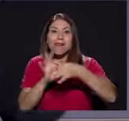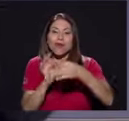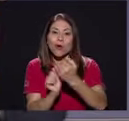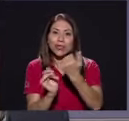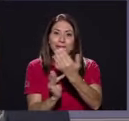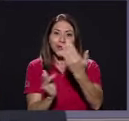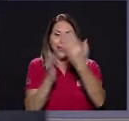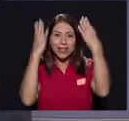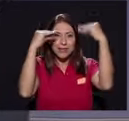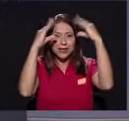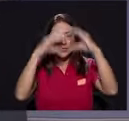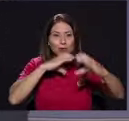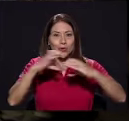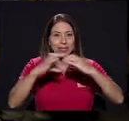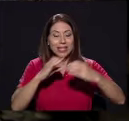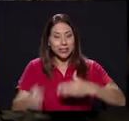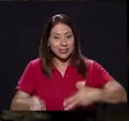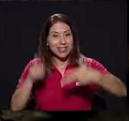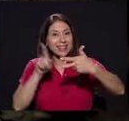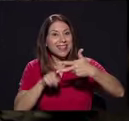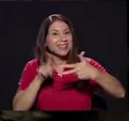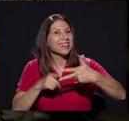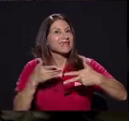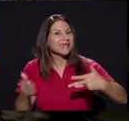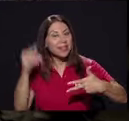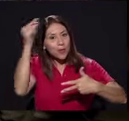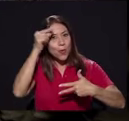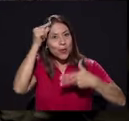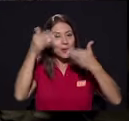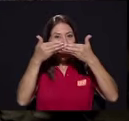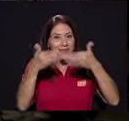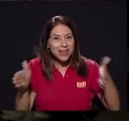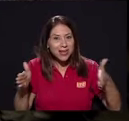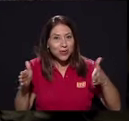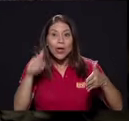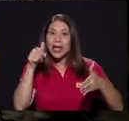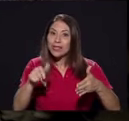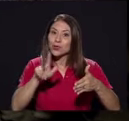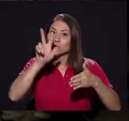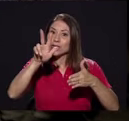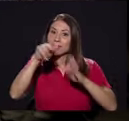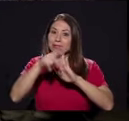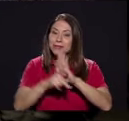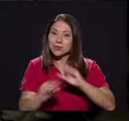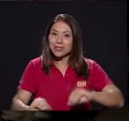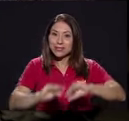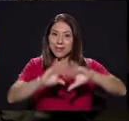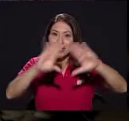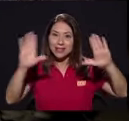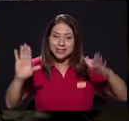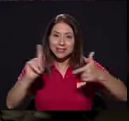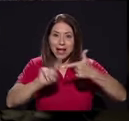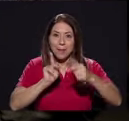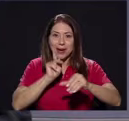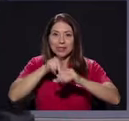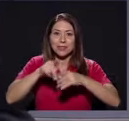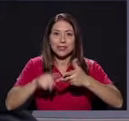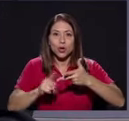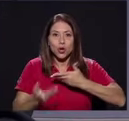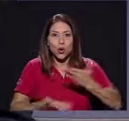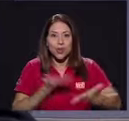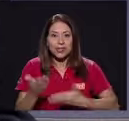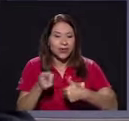información y las comunicaciones. Y el tercer nivel es el gobierno abierto, que son nuestros tres grandes principios de transparencia, participación y colaboración.